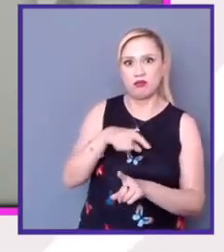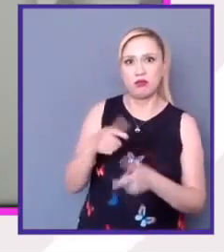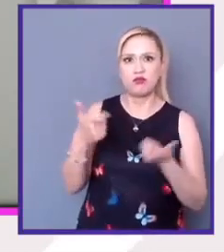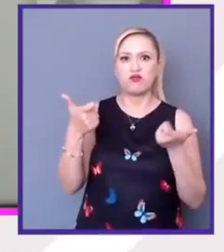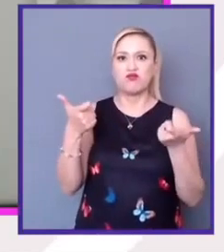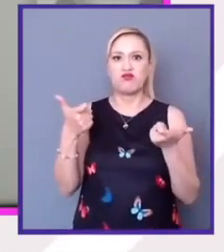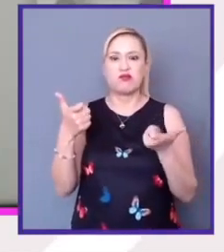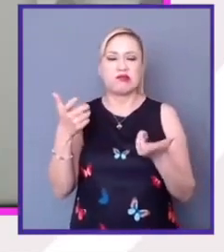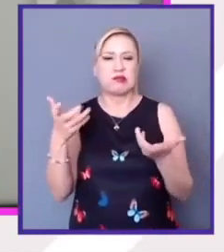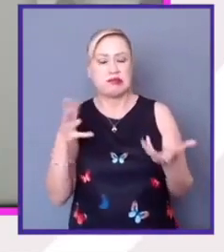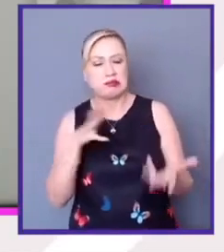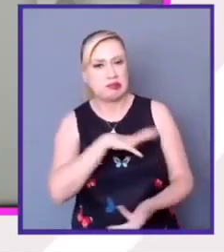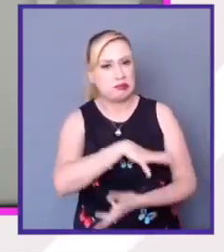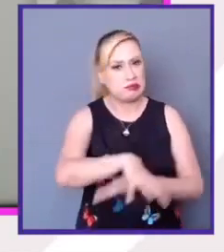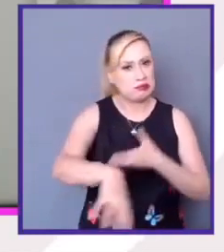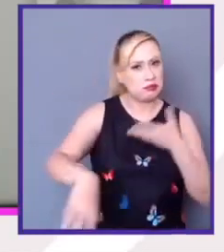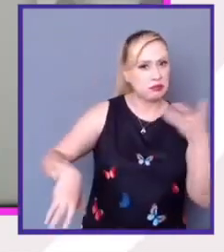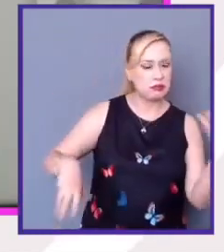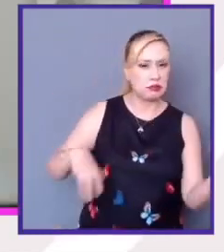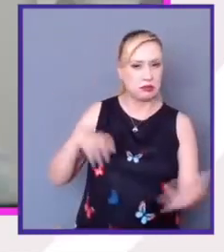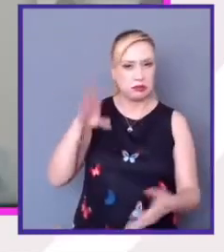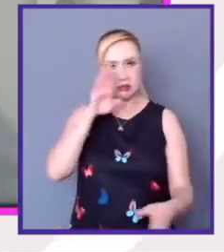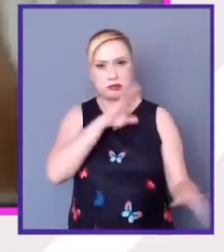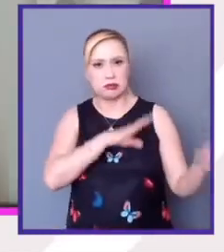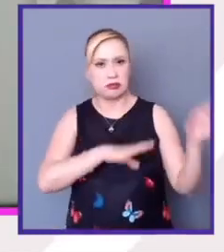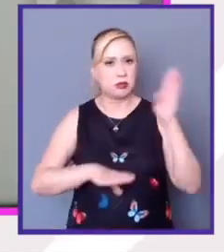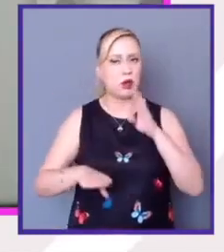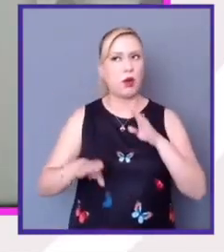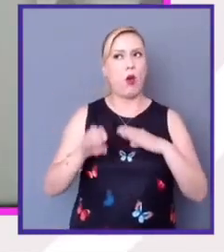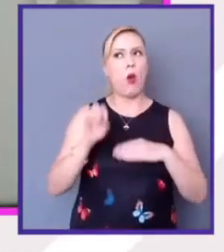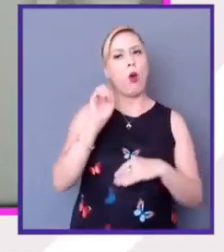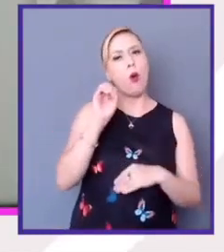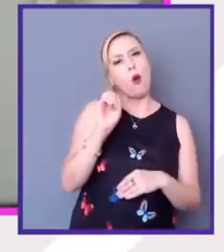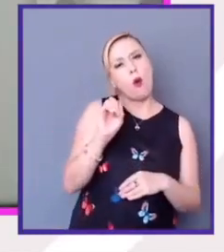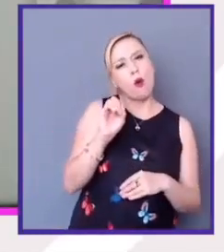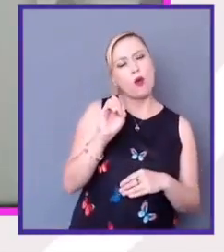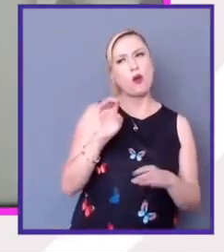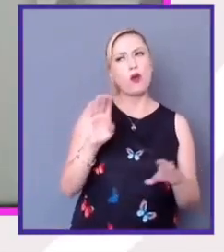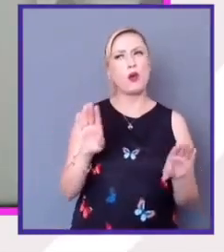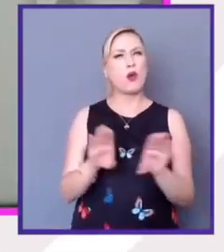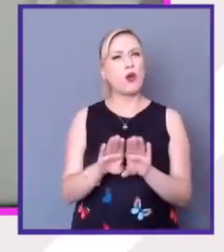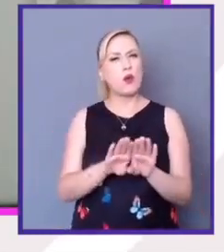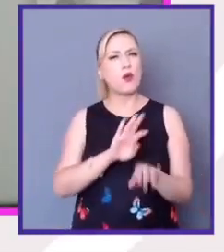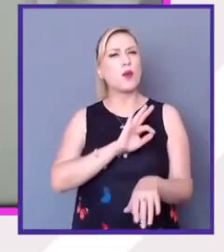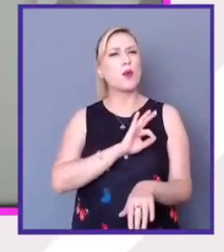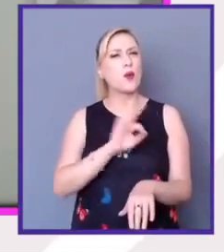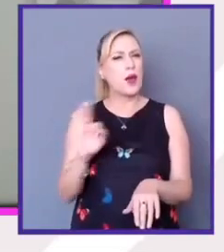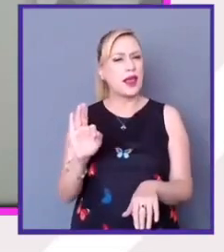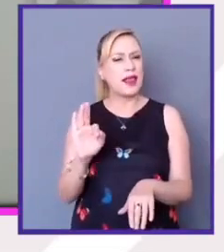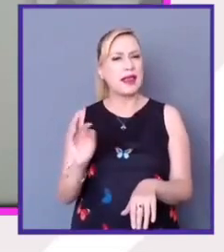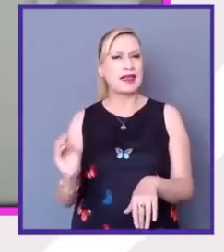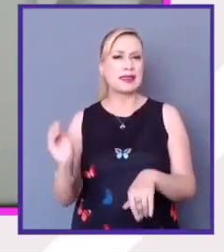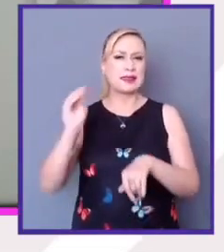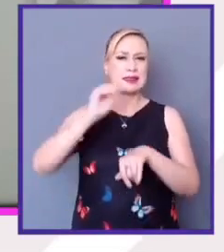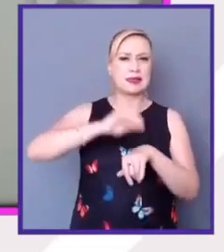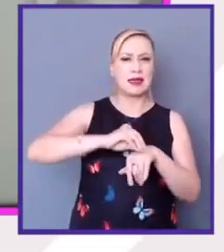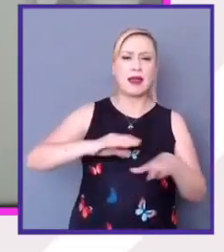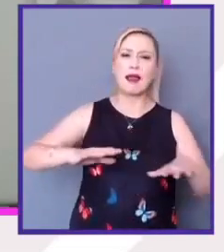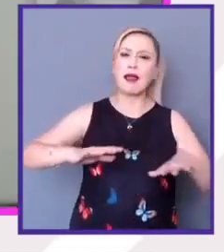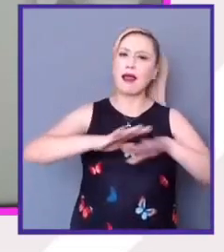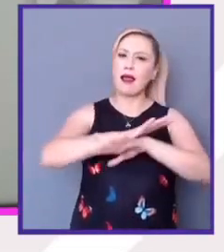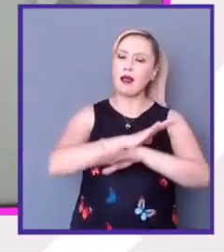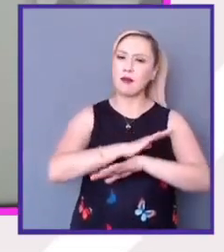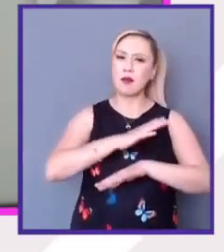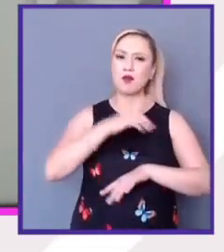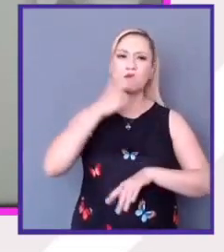de la misma? Y por el otro lado, ¿cómo podríamos generar estas políticas antirracistas en el sector privado? En su